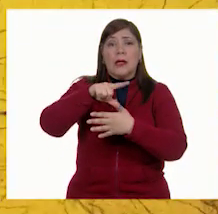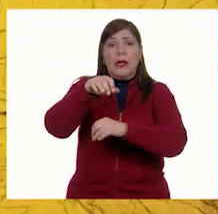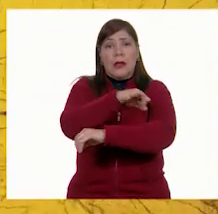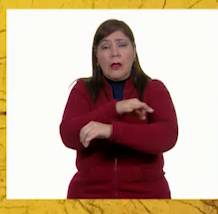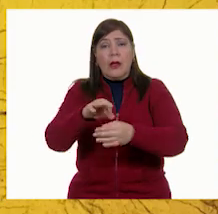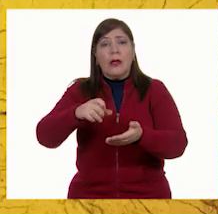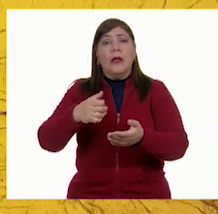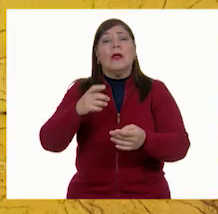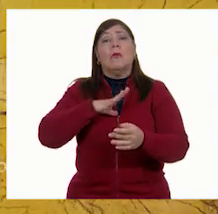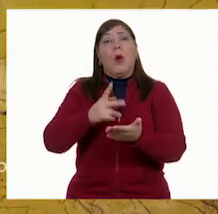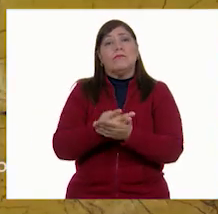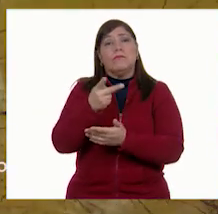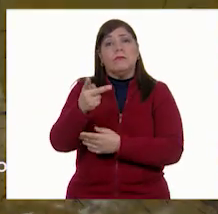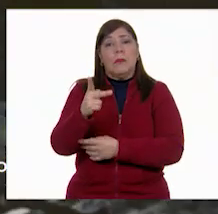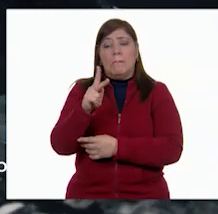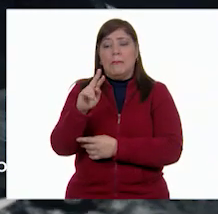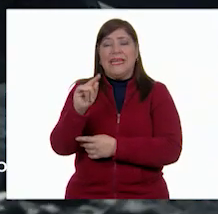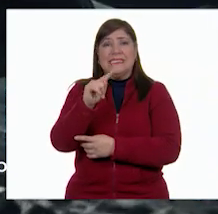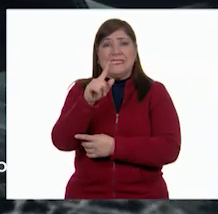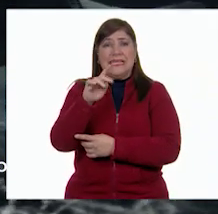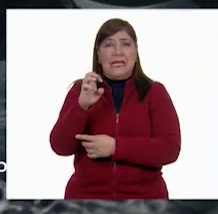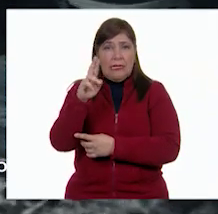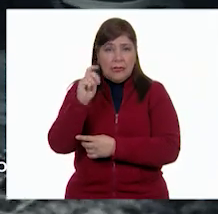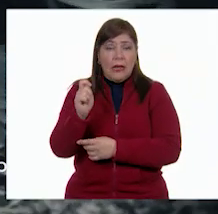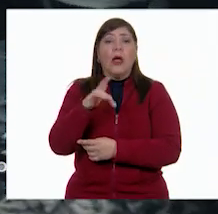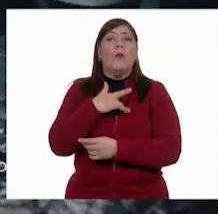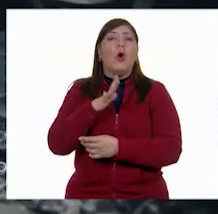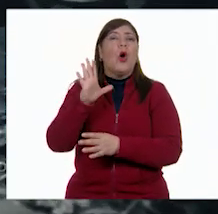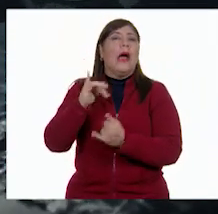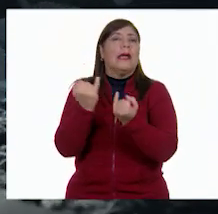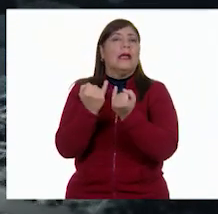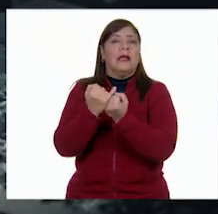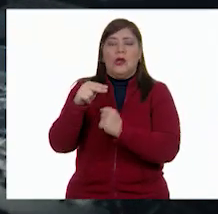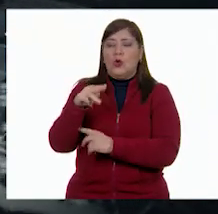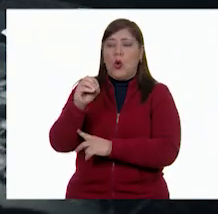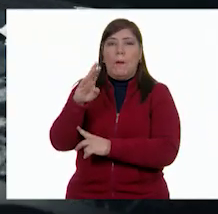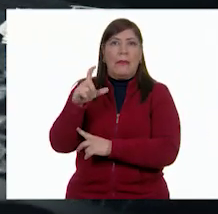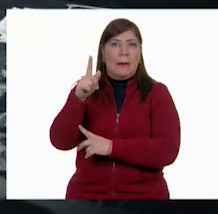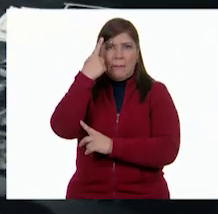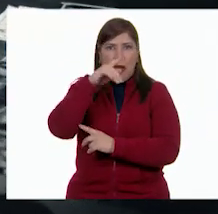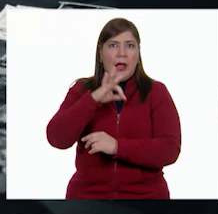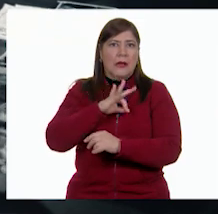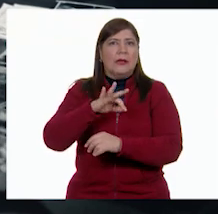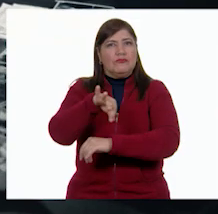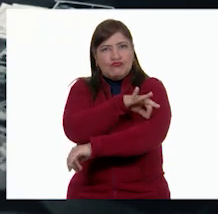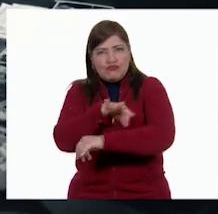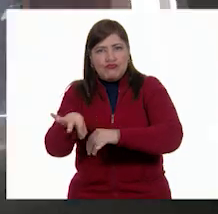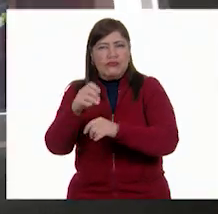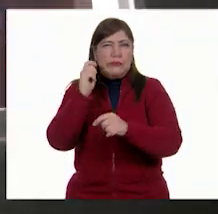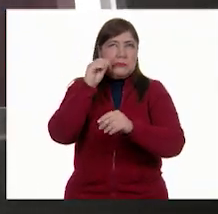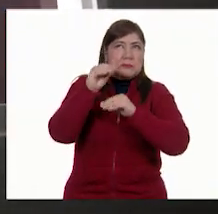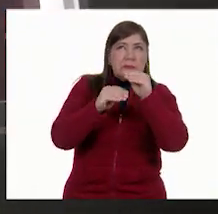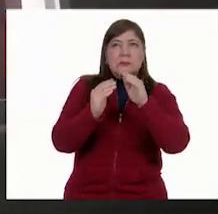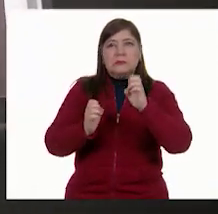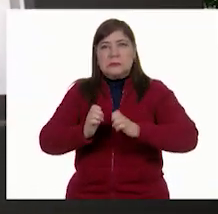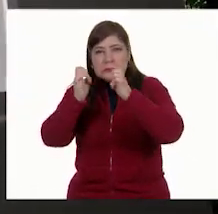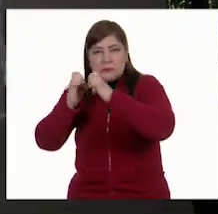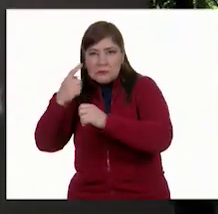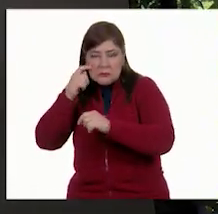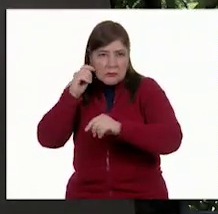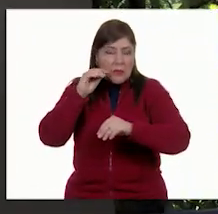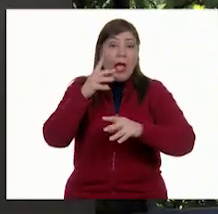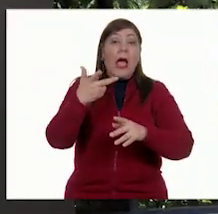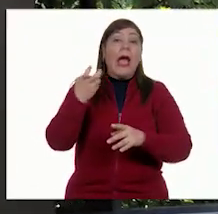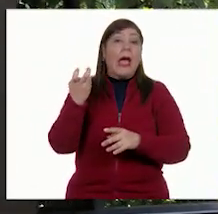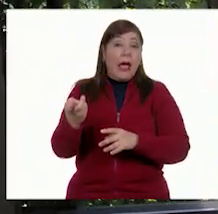Premio Pritzker, considerado el Nobel de la Arquitectura. En su discurso de aceptación, destaca la forma como